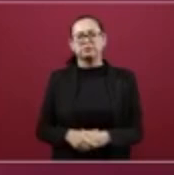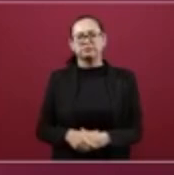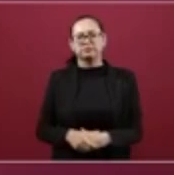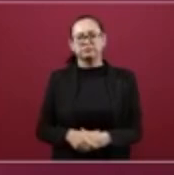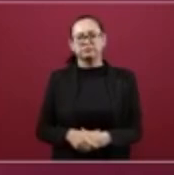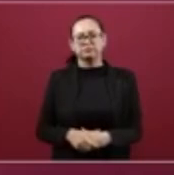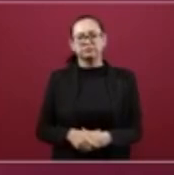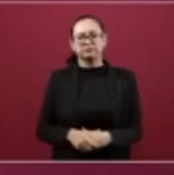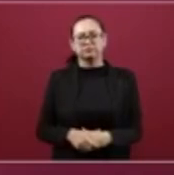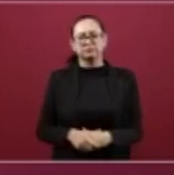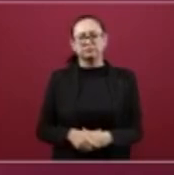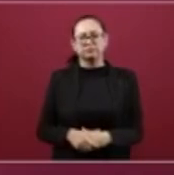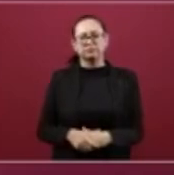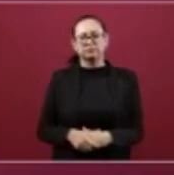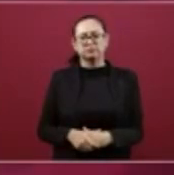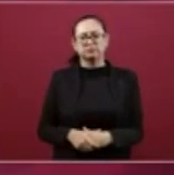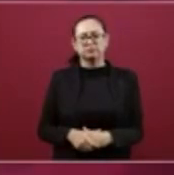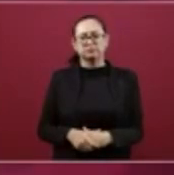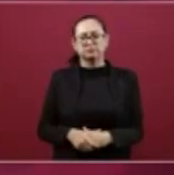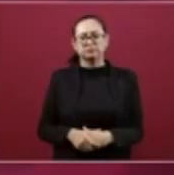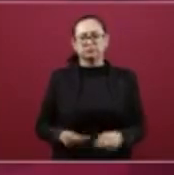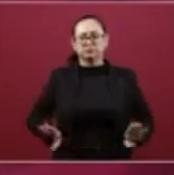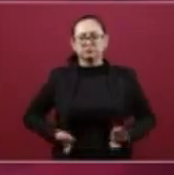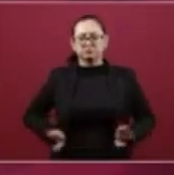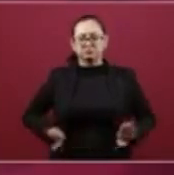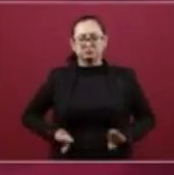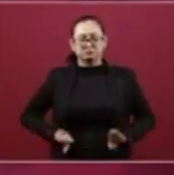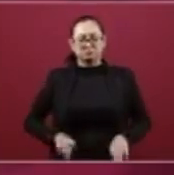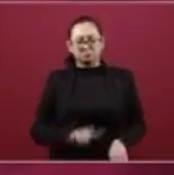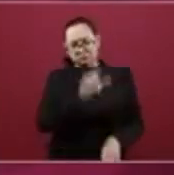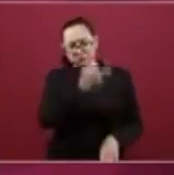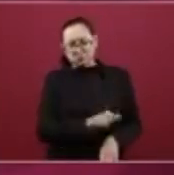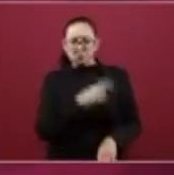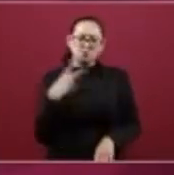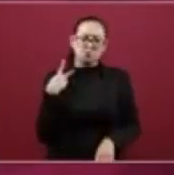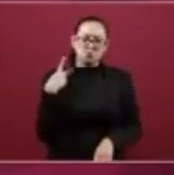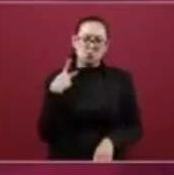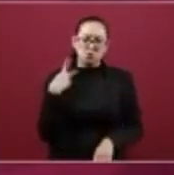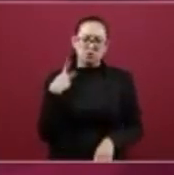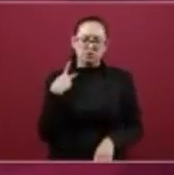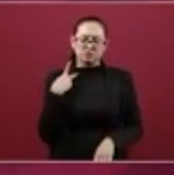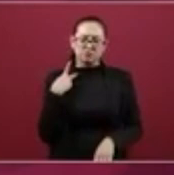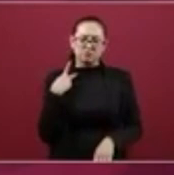tiene una postura política